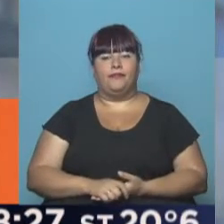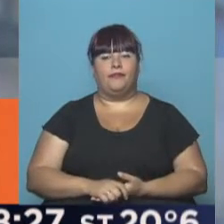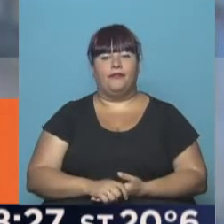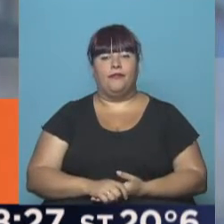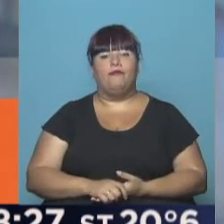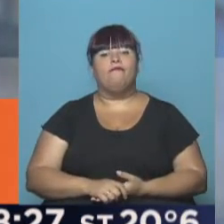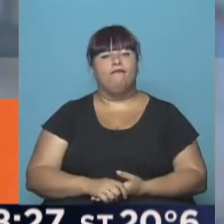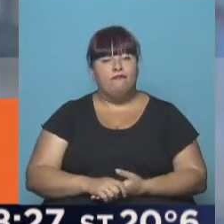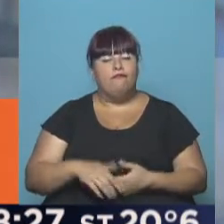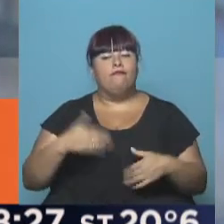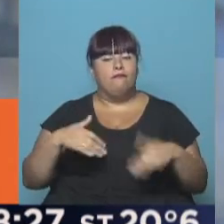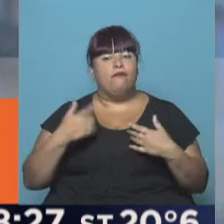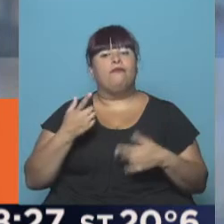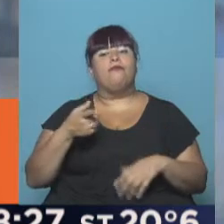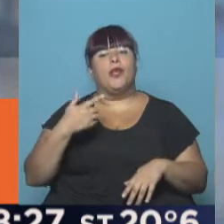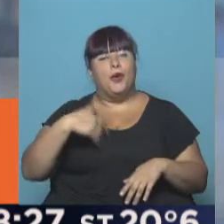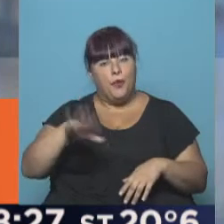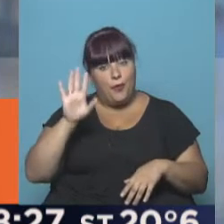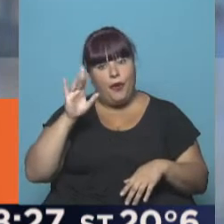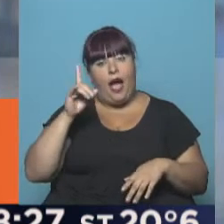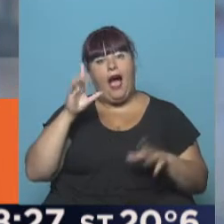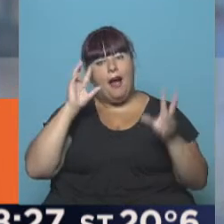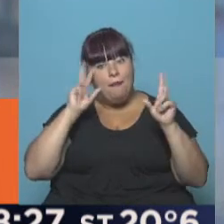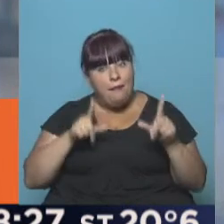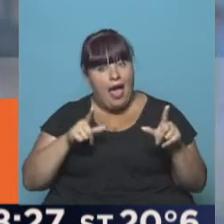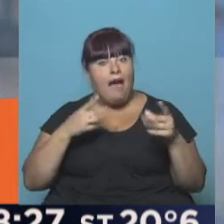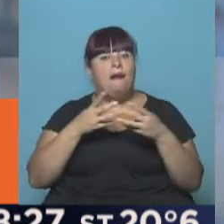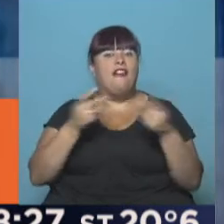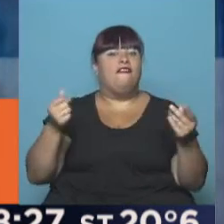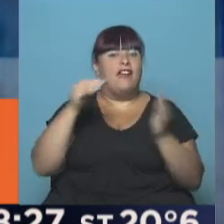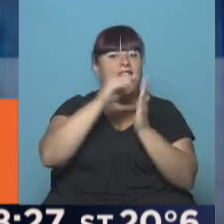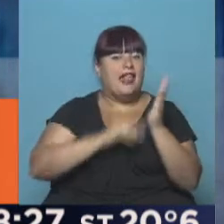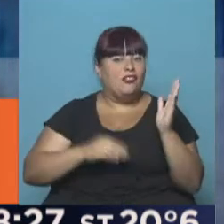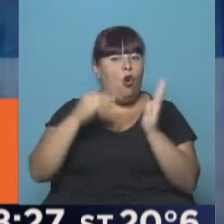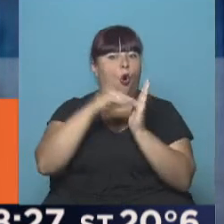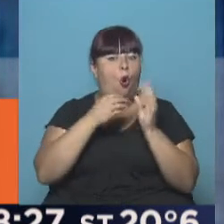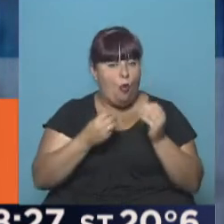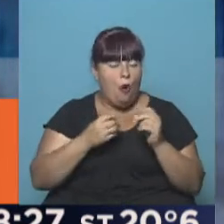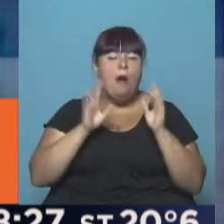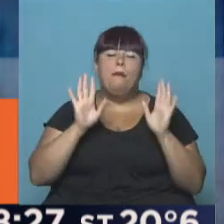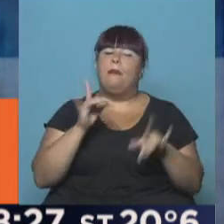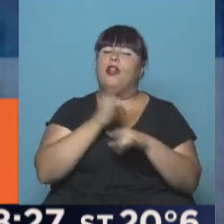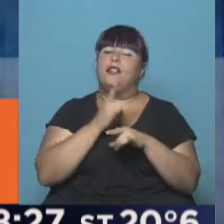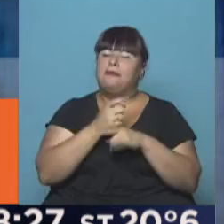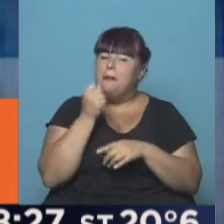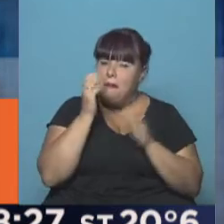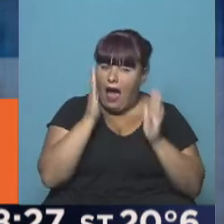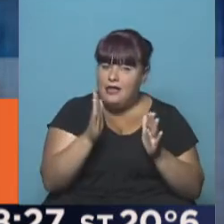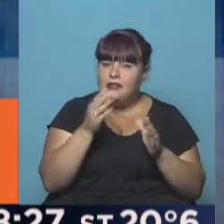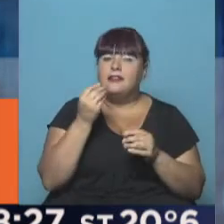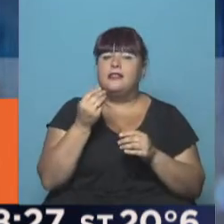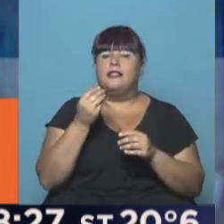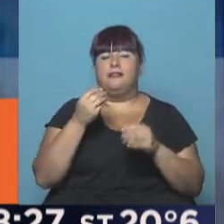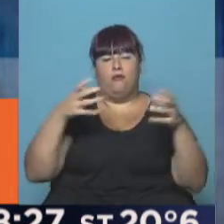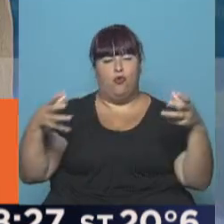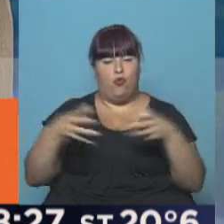es un va a ser digamos una ingeniería de cierre de listas pero siempre poniendo como objetivo